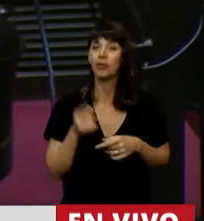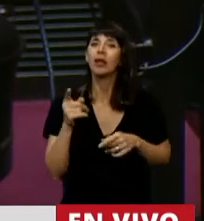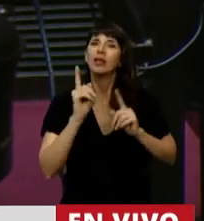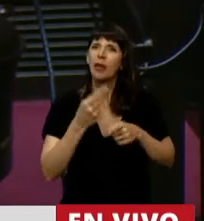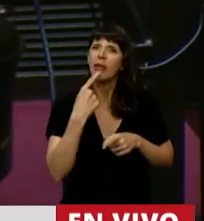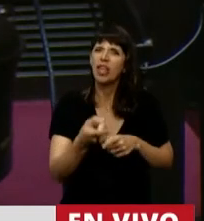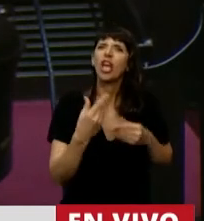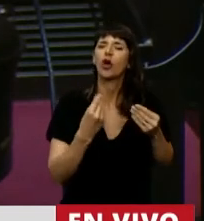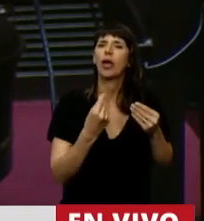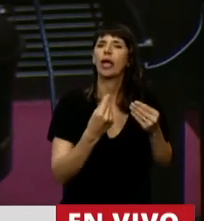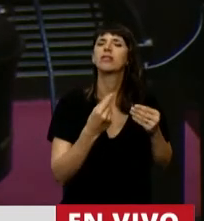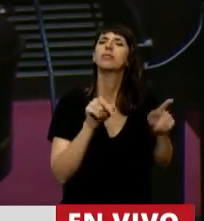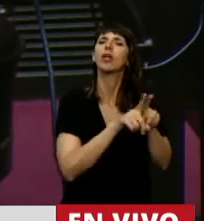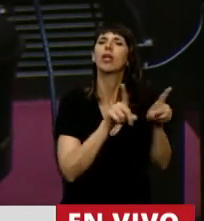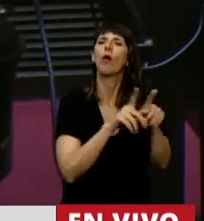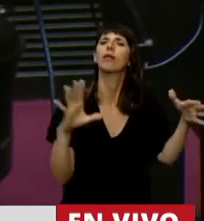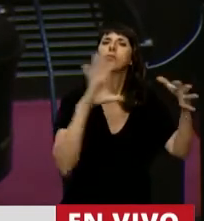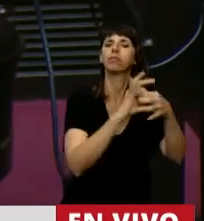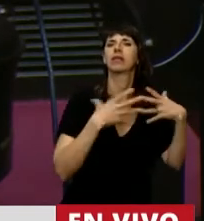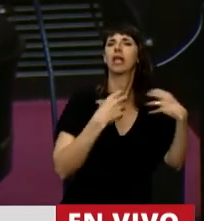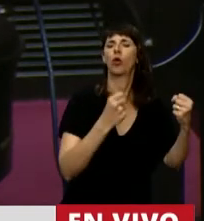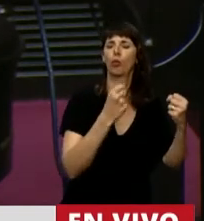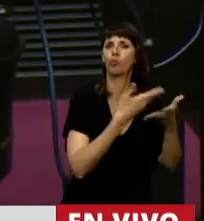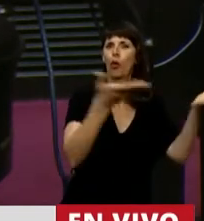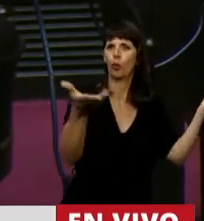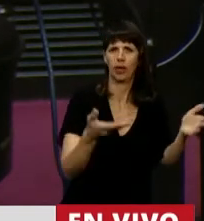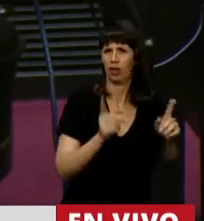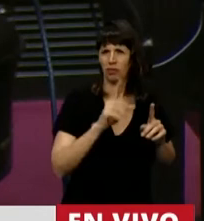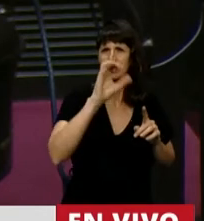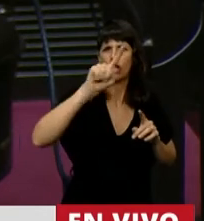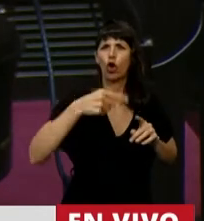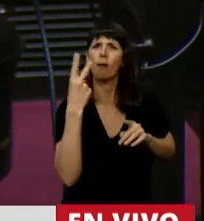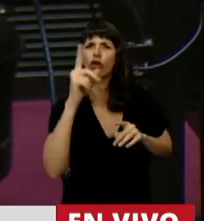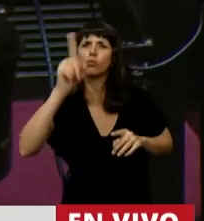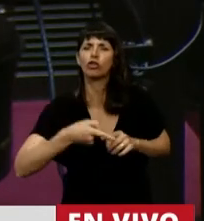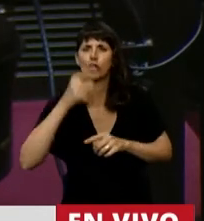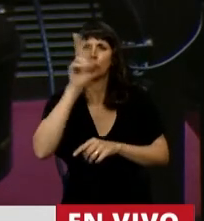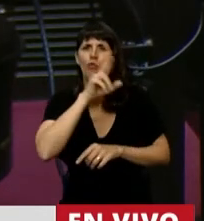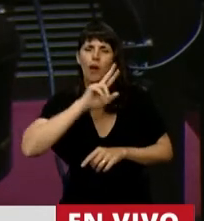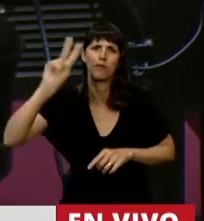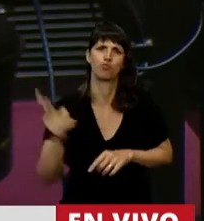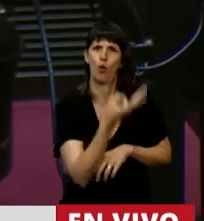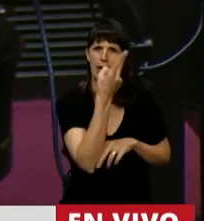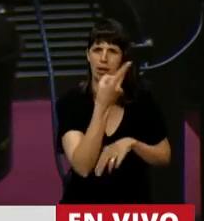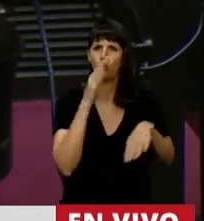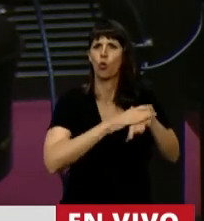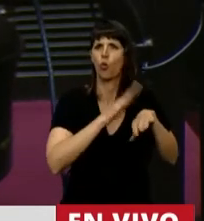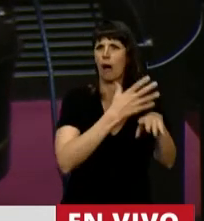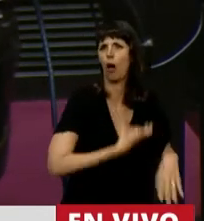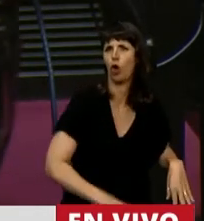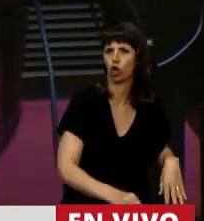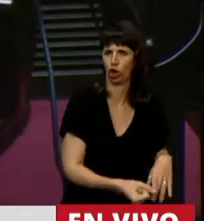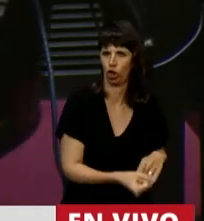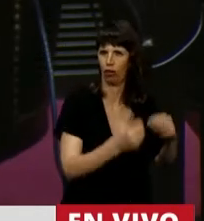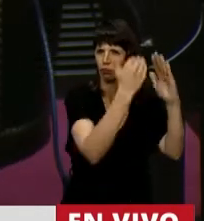el 0,2 de las defunciones femeninas, estando entre las últimas causas de muertes de las mujeres